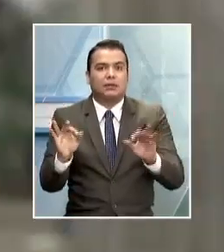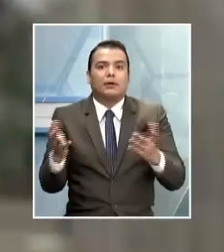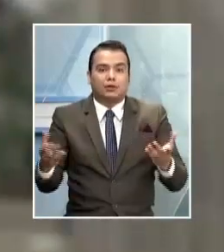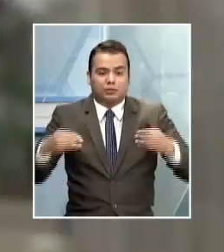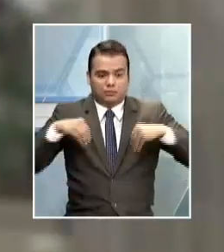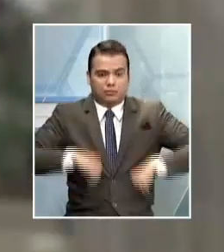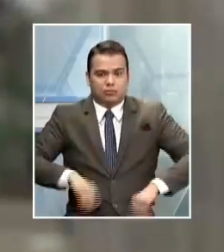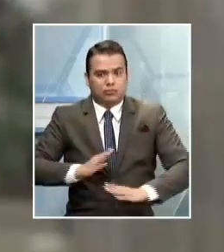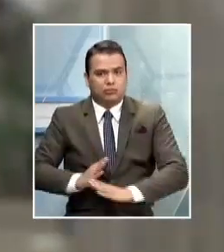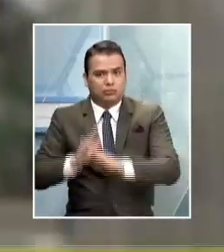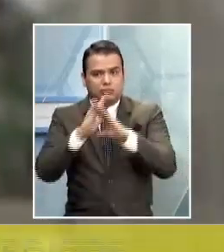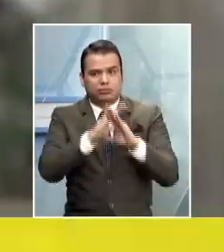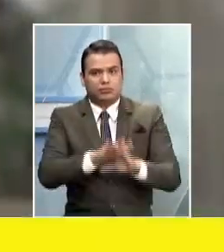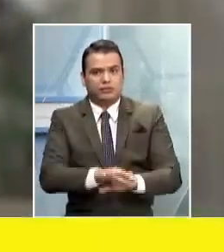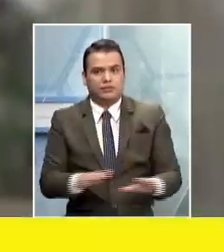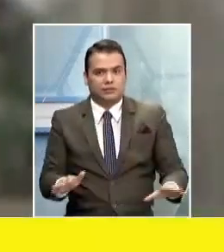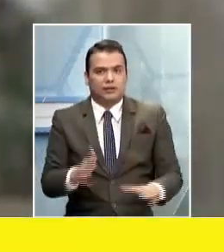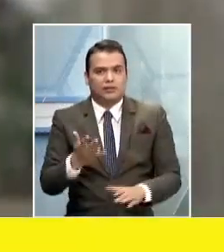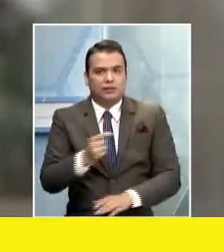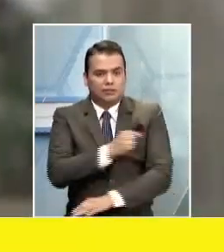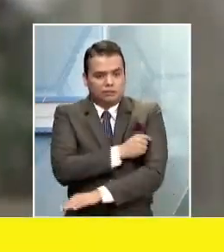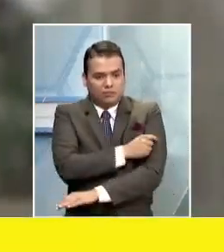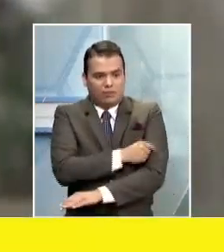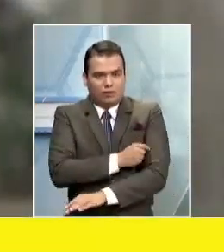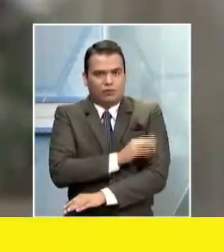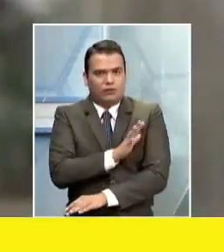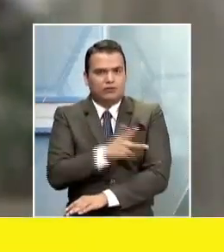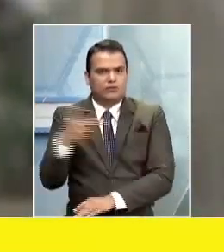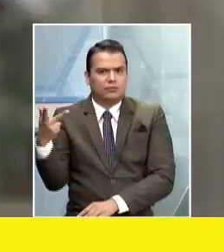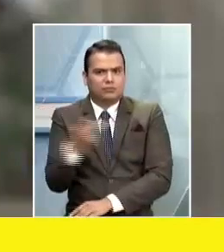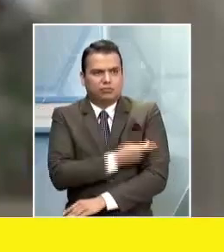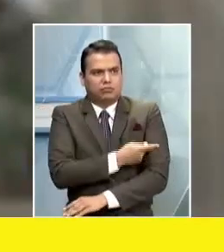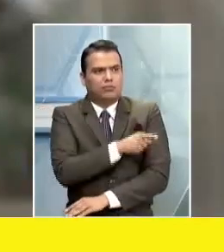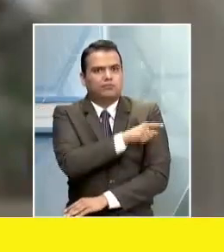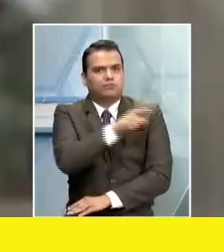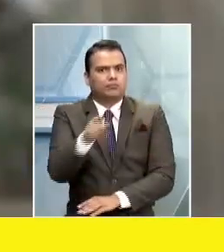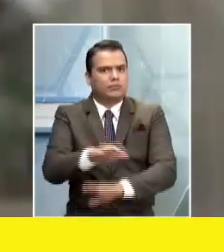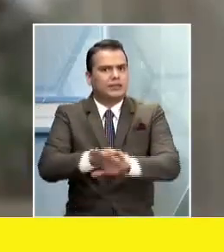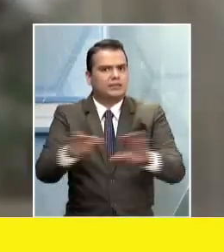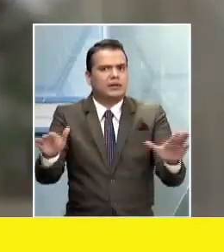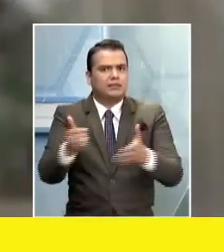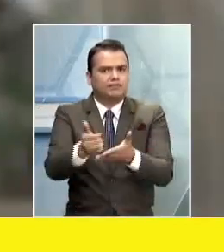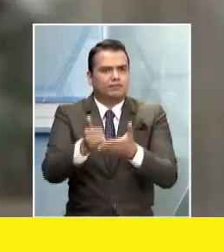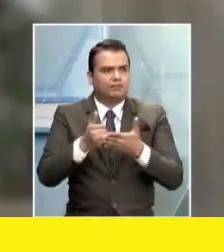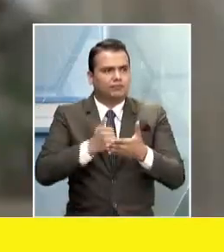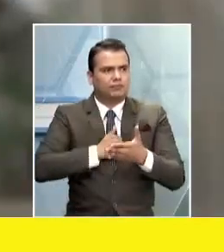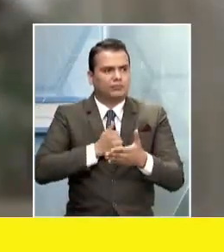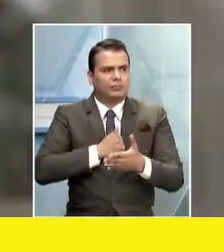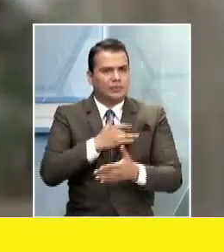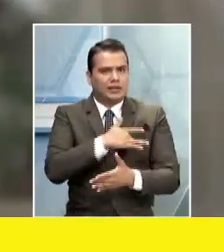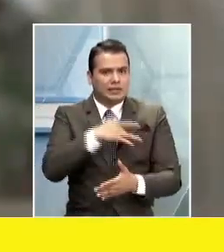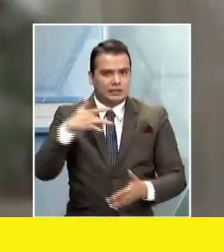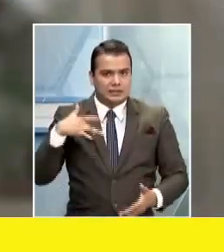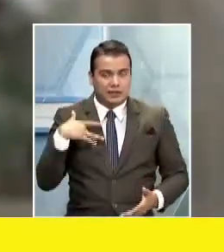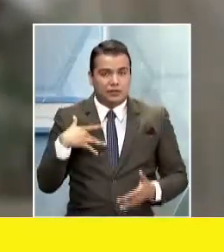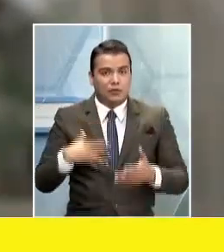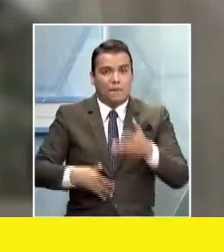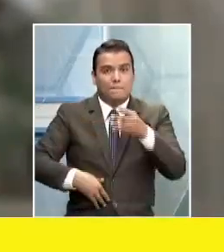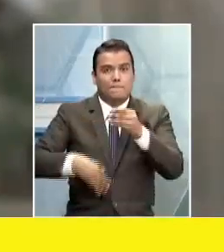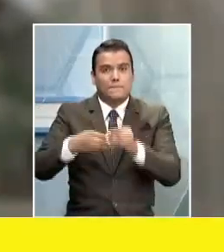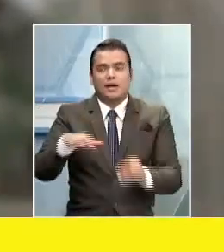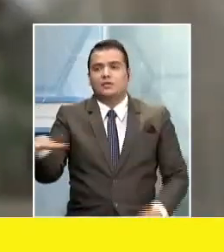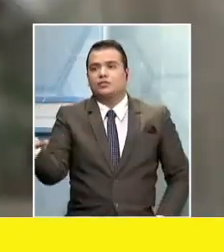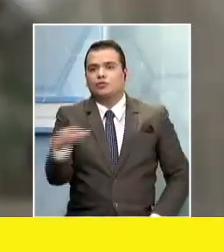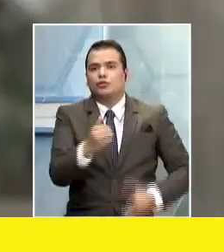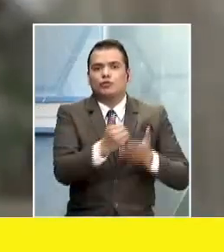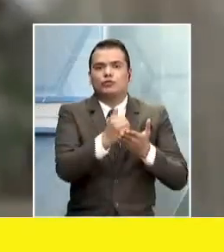protección. Lo más importante de esa vacunación pronta es que se va a poder cubrir. No solamente me voy a proteger yo, sino voy a proteger a los